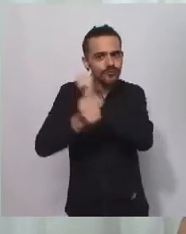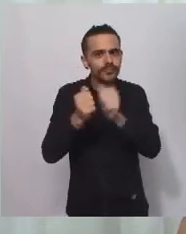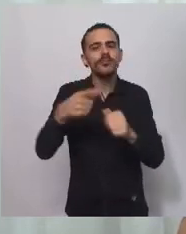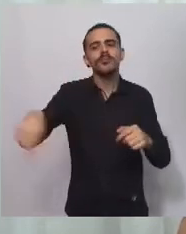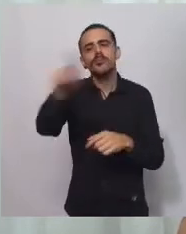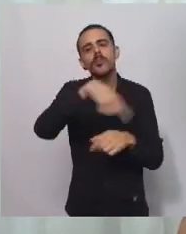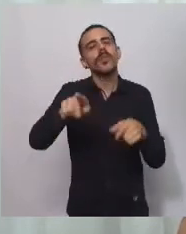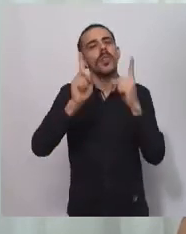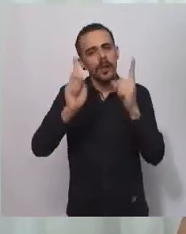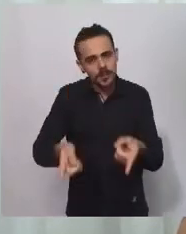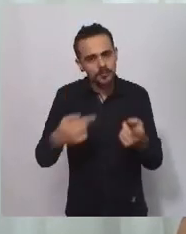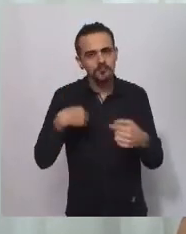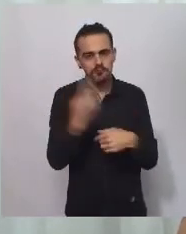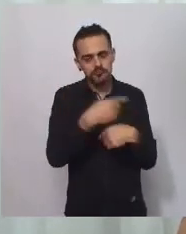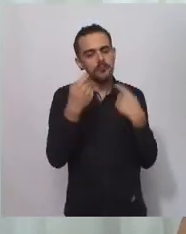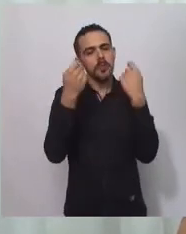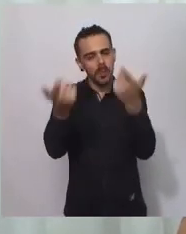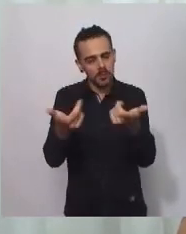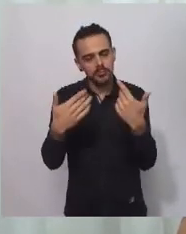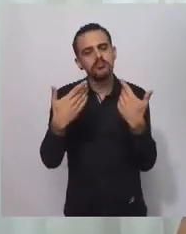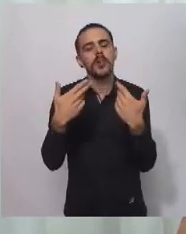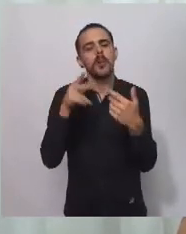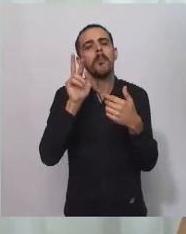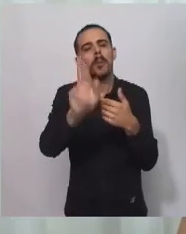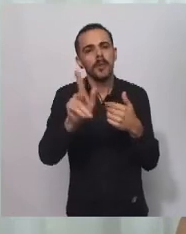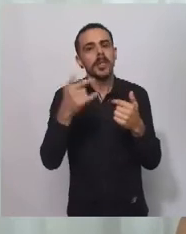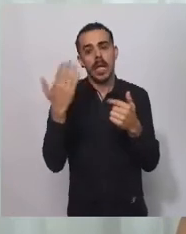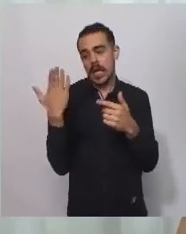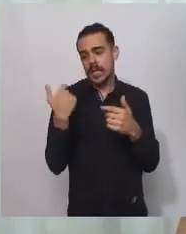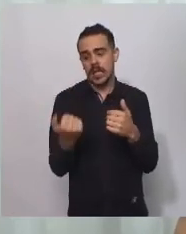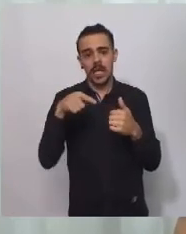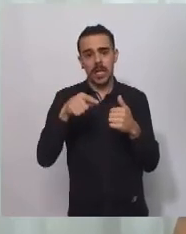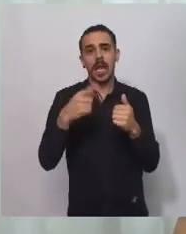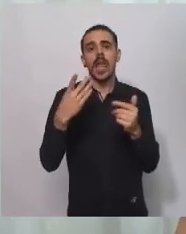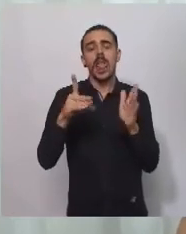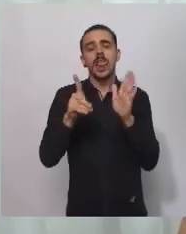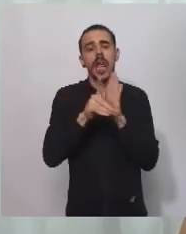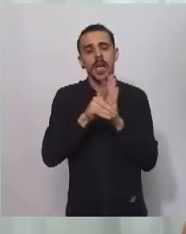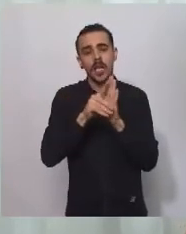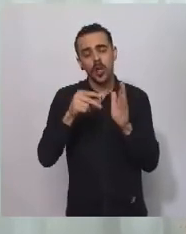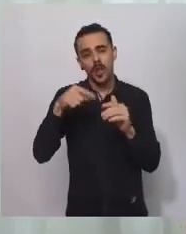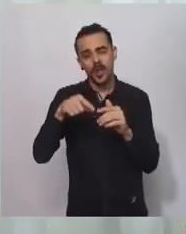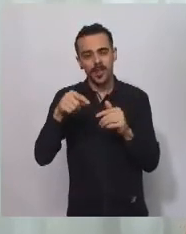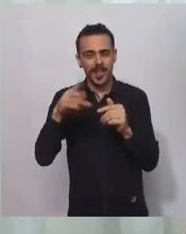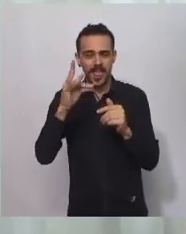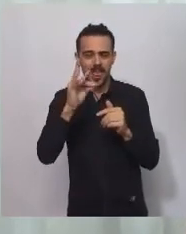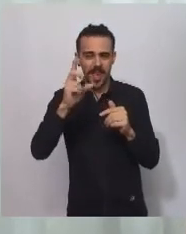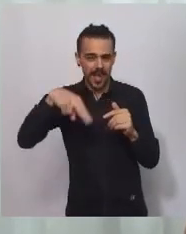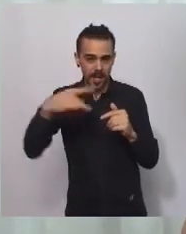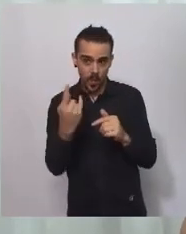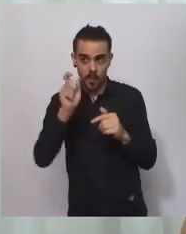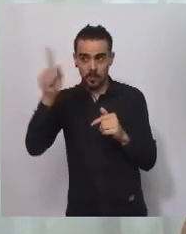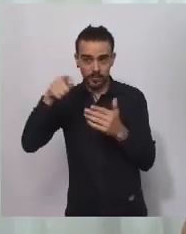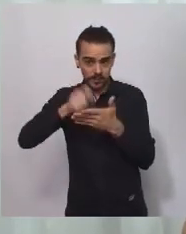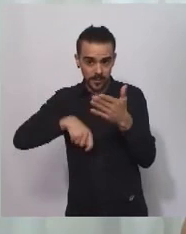la actividad fue ampliada en el decreto de necesidad y urgencia que firmara el presidente alberto fernández lo